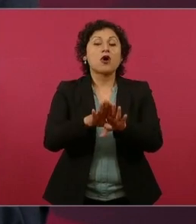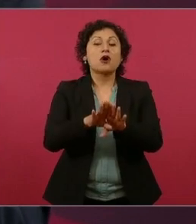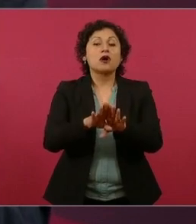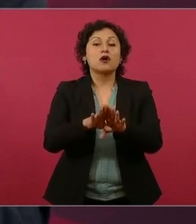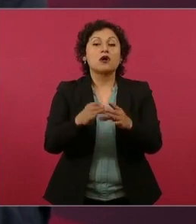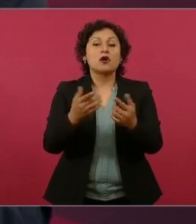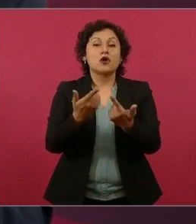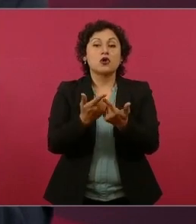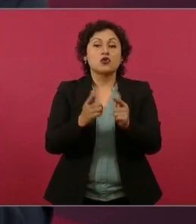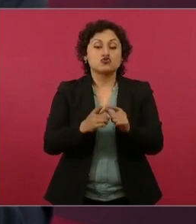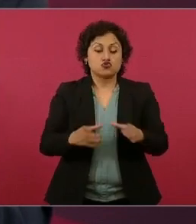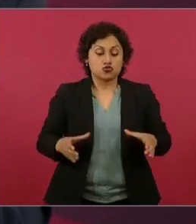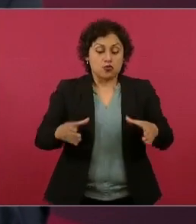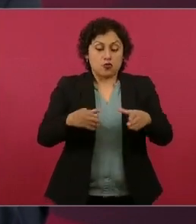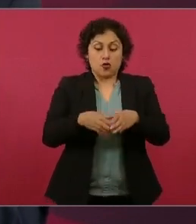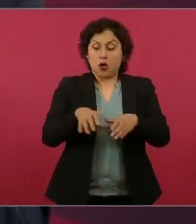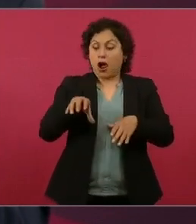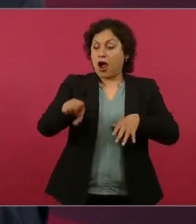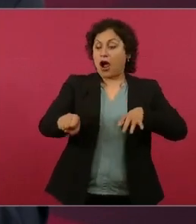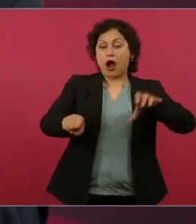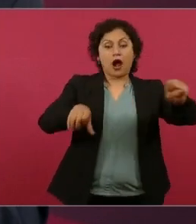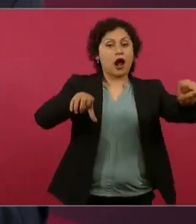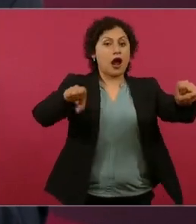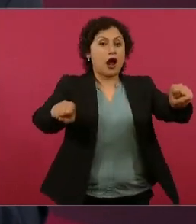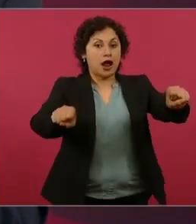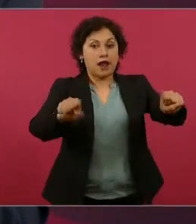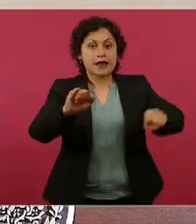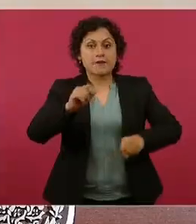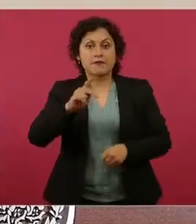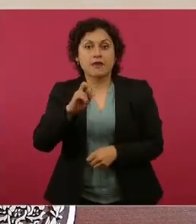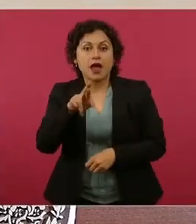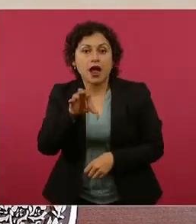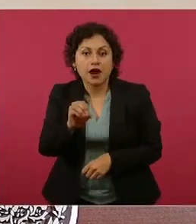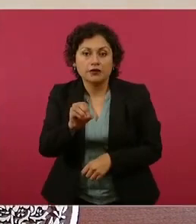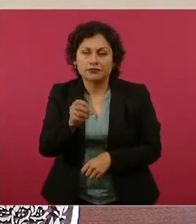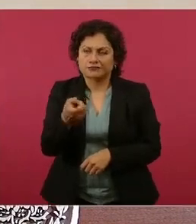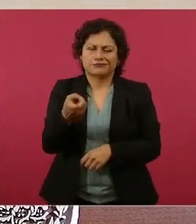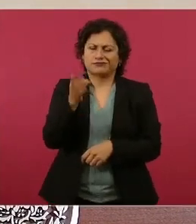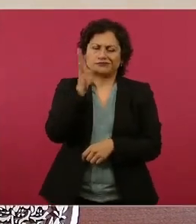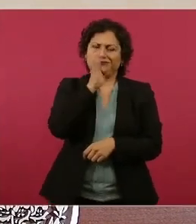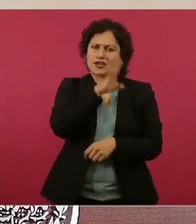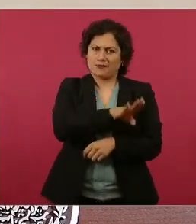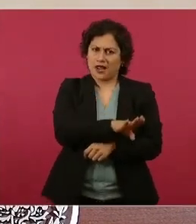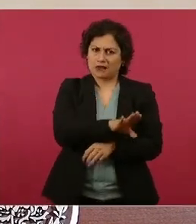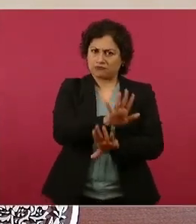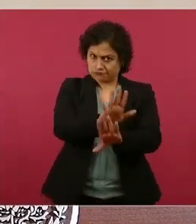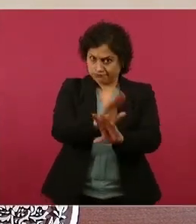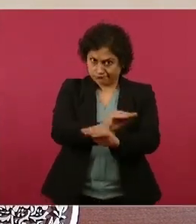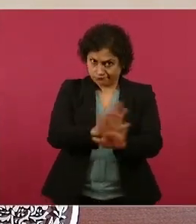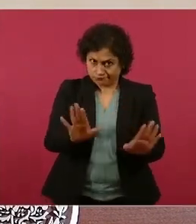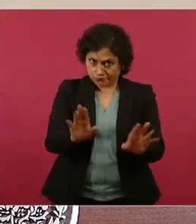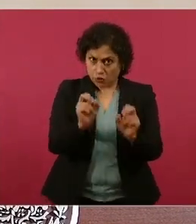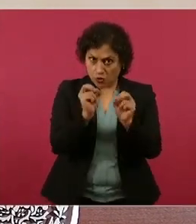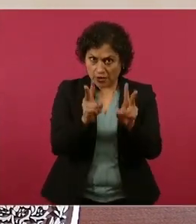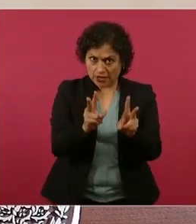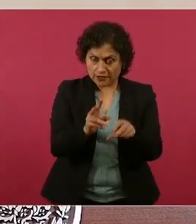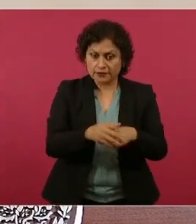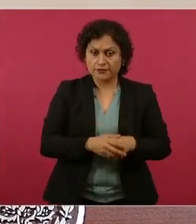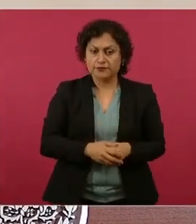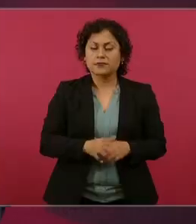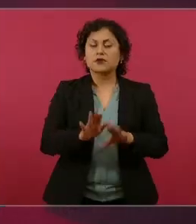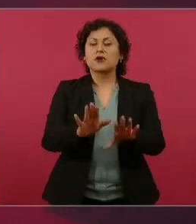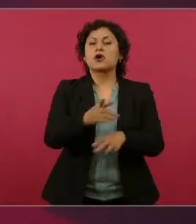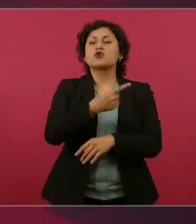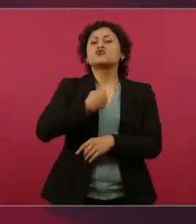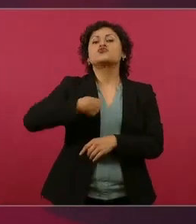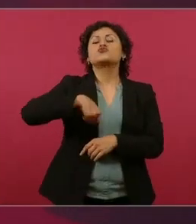Ya, para que quede claro, porque si matizamos no se va a entender. Justo Entonces, hace unos días se nosotros